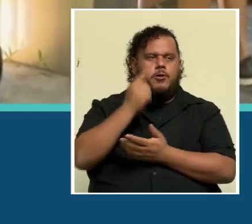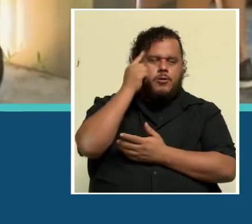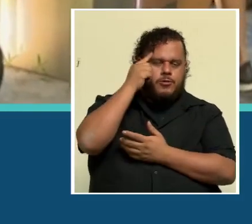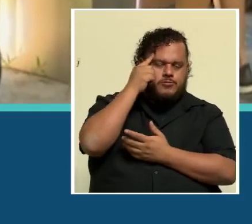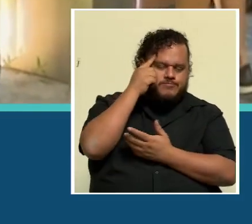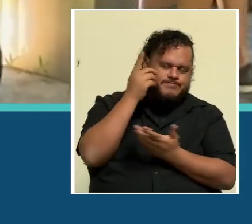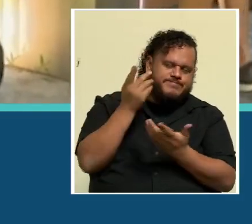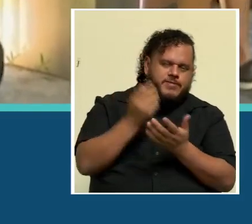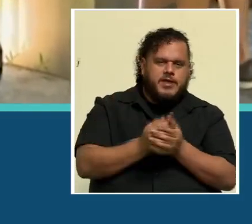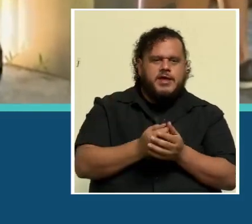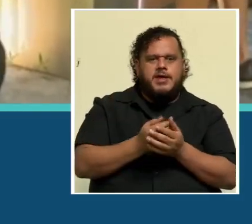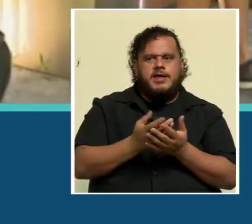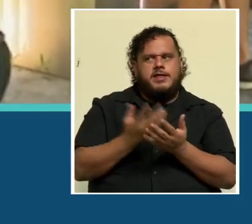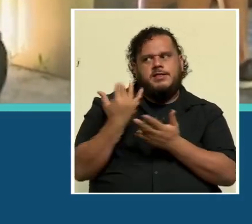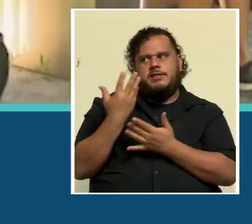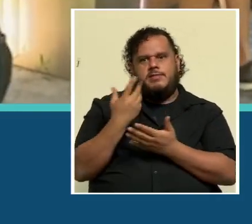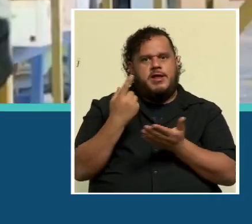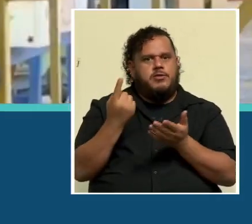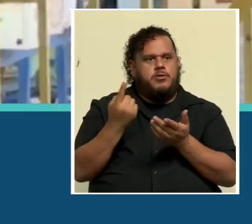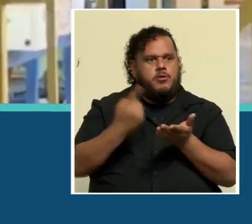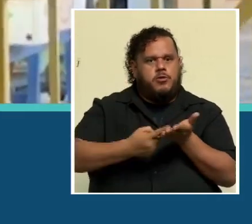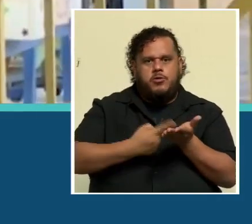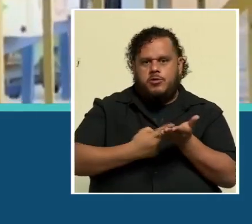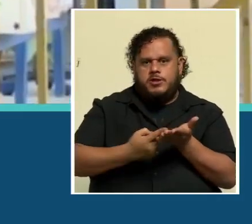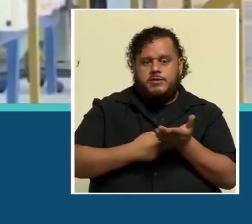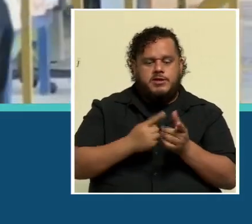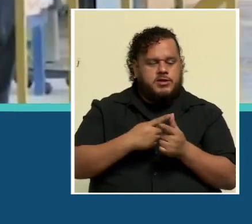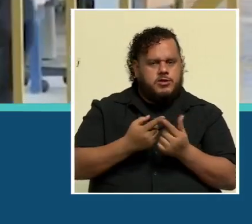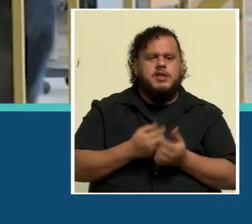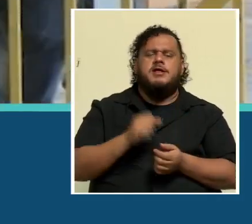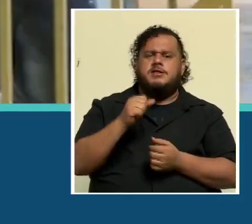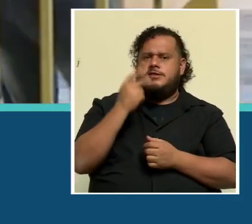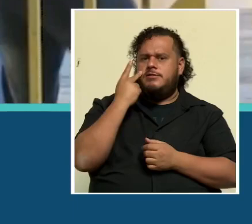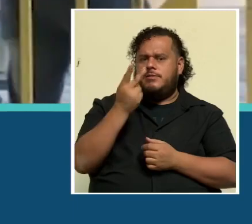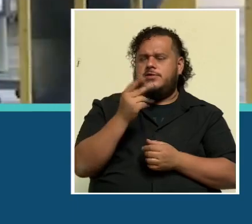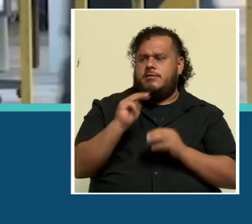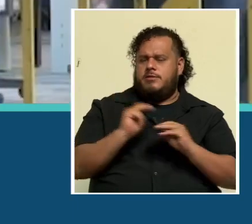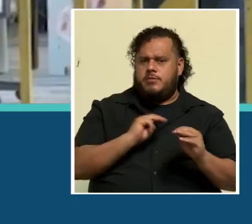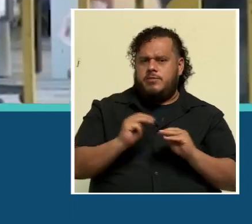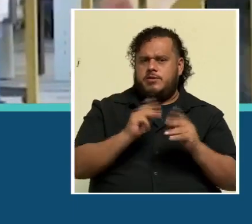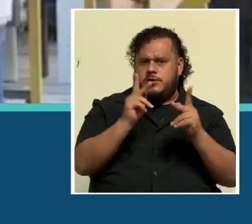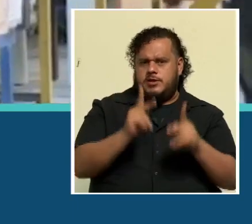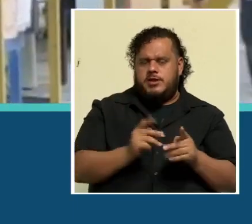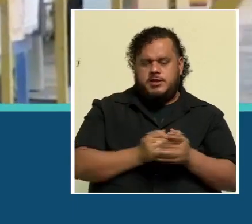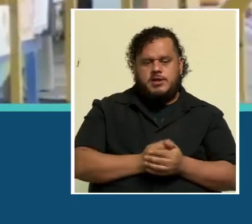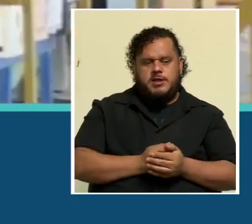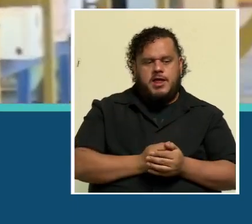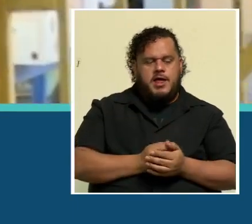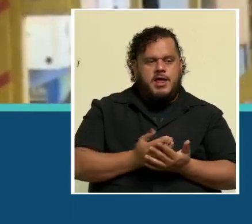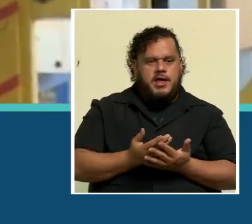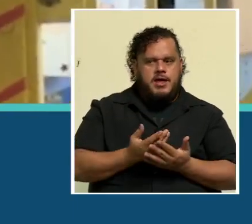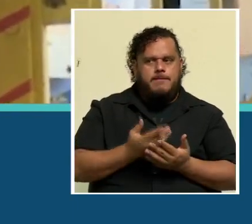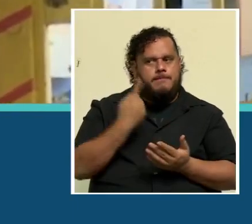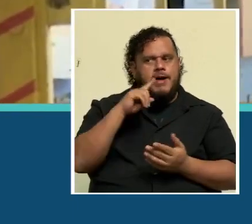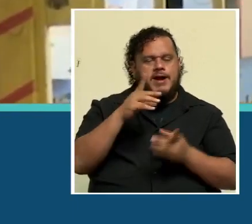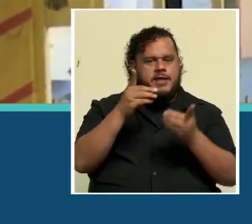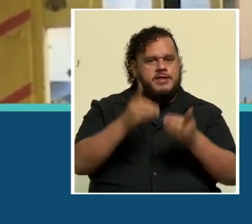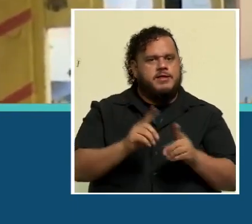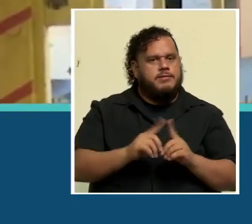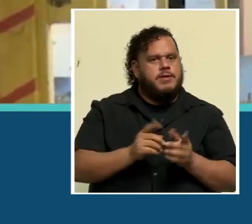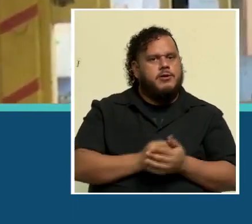a la expectativa de los debates. Entonces, sí vamos a ver movimiento de la gente en el sentido de decidirse,